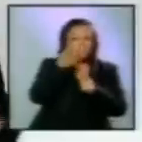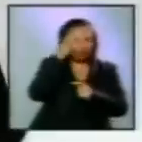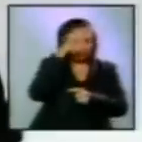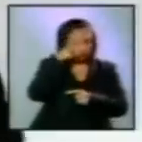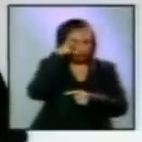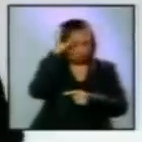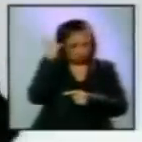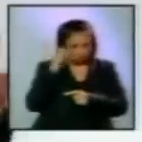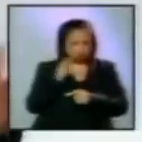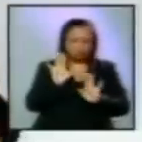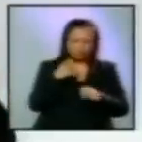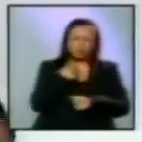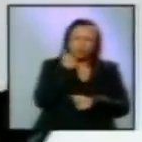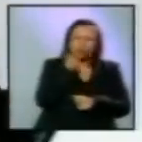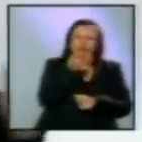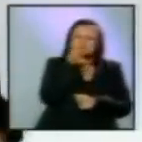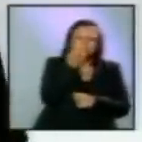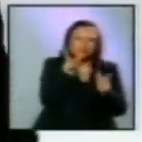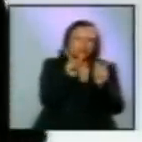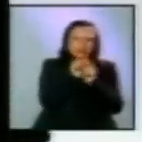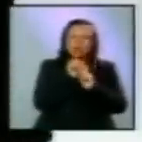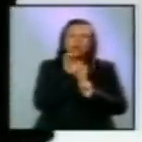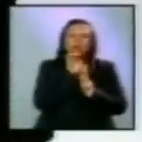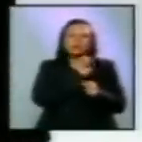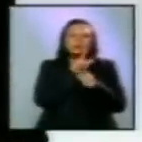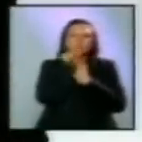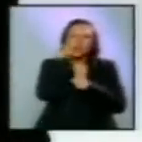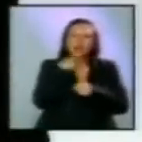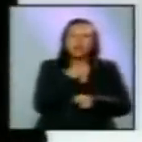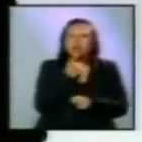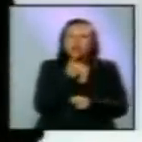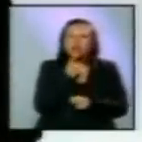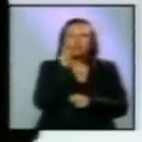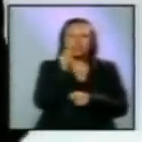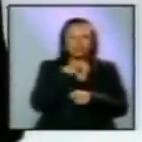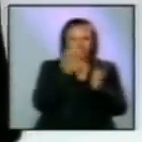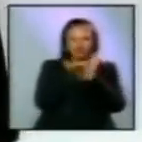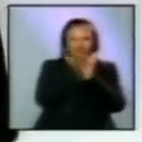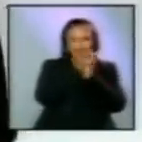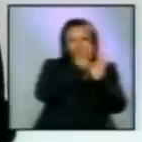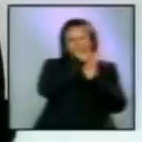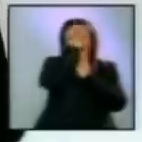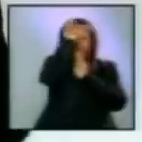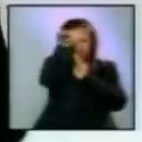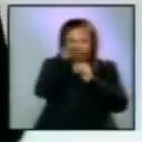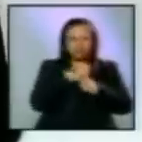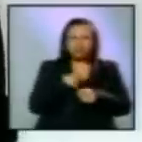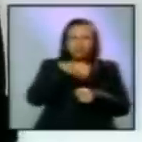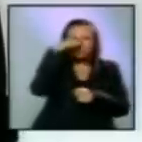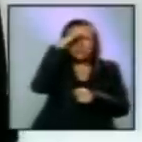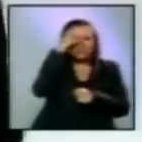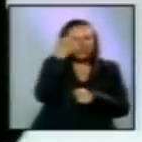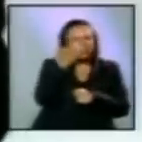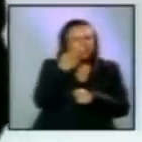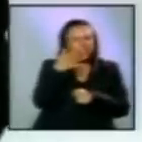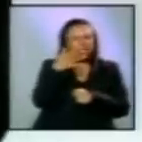Sí, si me permiten un comentario breve, especialmente del candidato López Obrador, con respecto a los segundos pisos. Me parece que es inadecuado financiar con